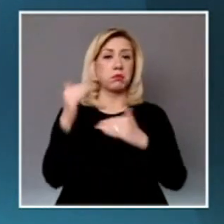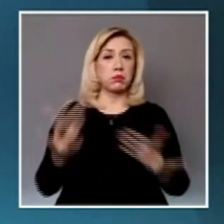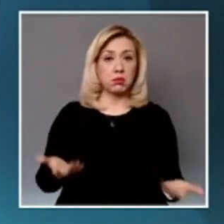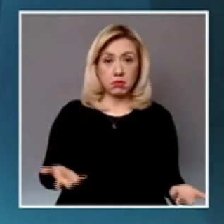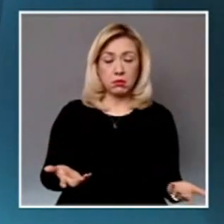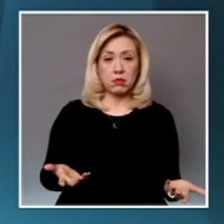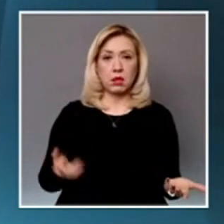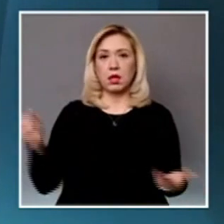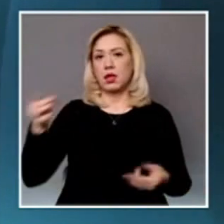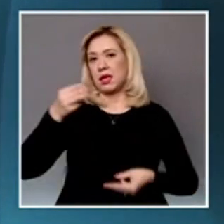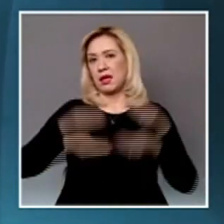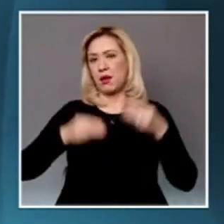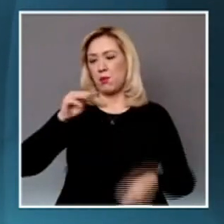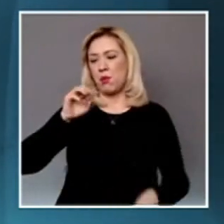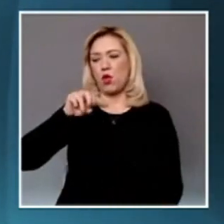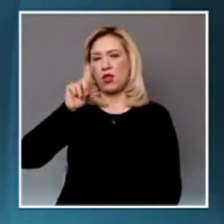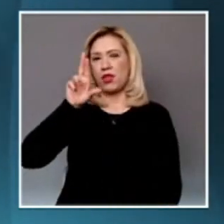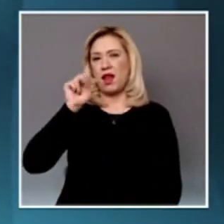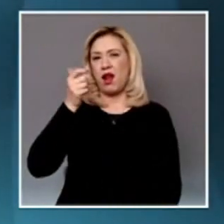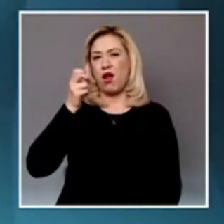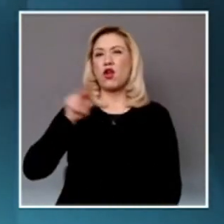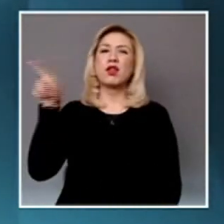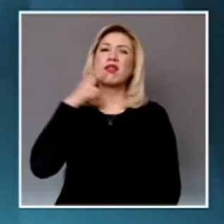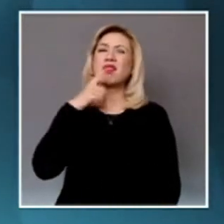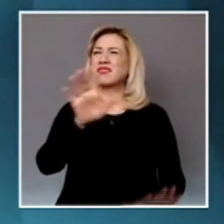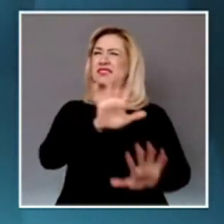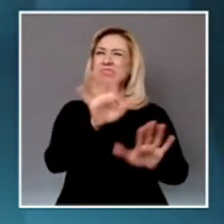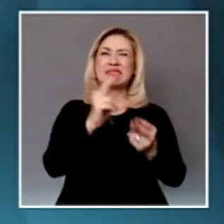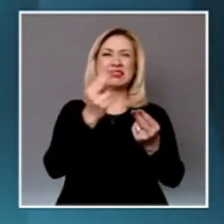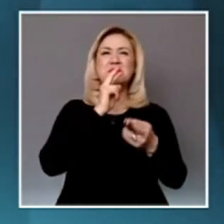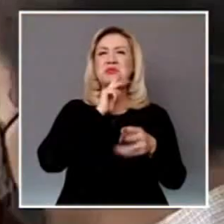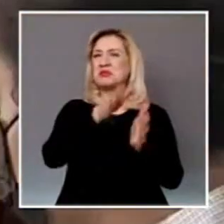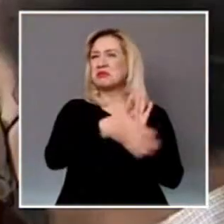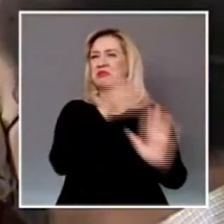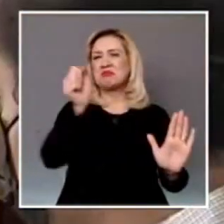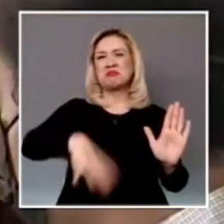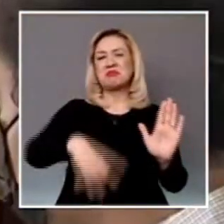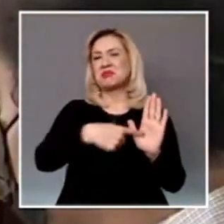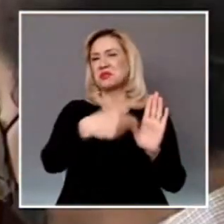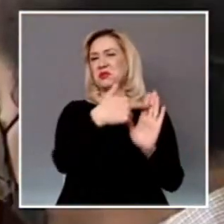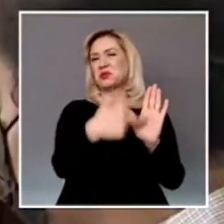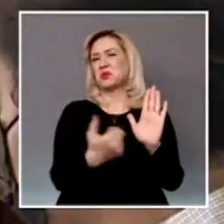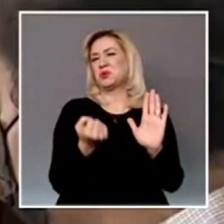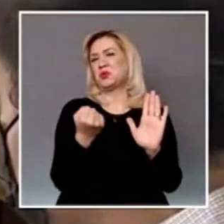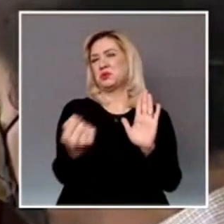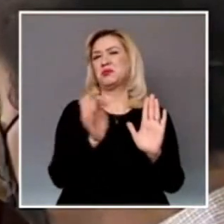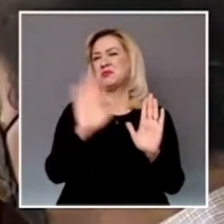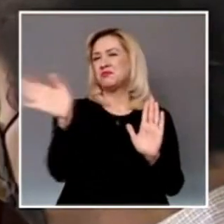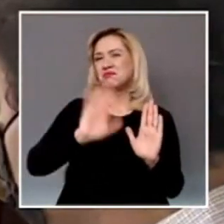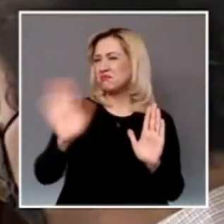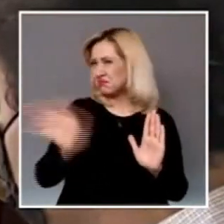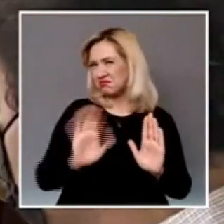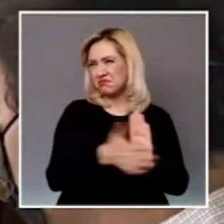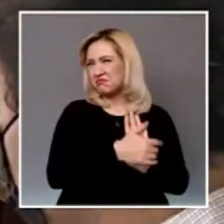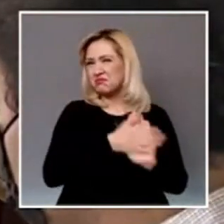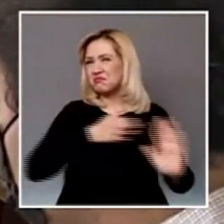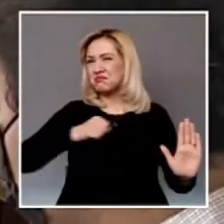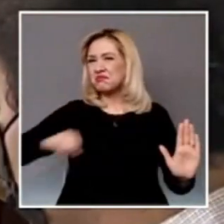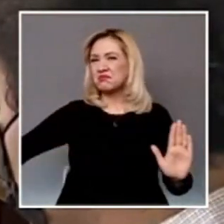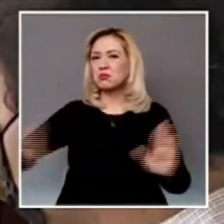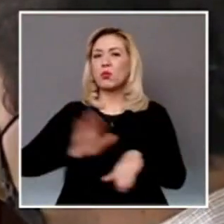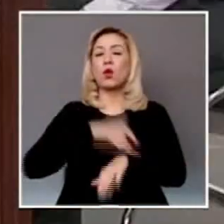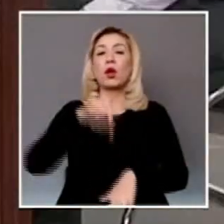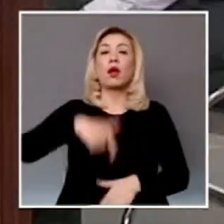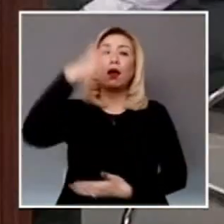Mondragón propone desechar de plano los recursos, pues dicho modelo, que deriva de la definición de la lista nominal de electores en el